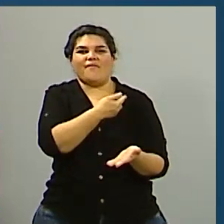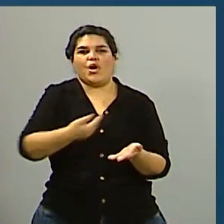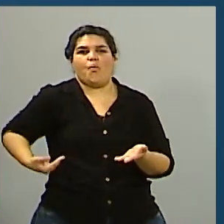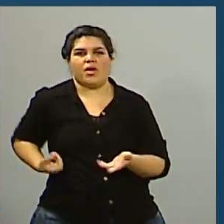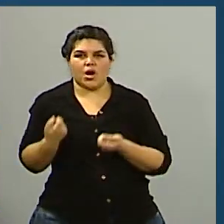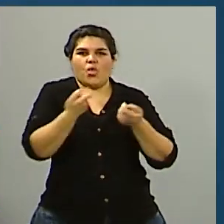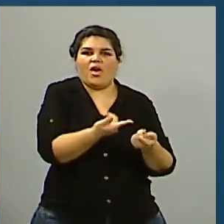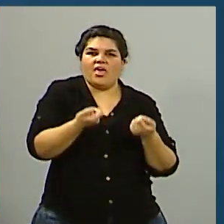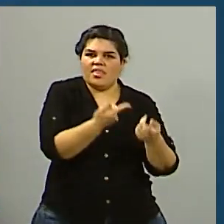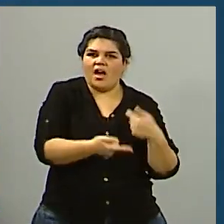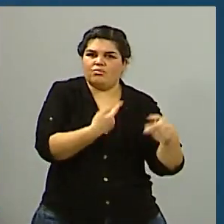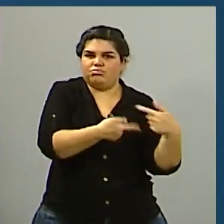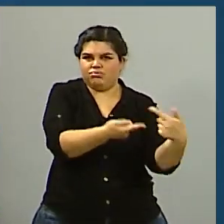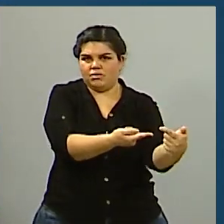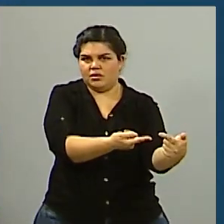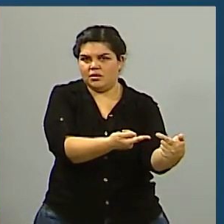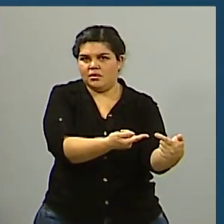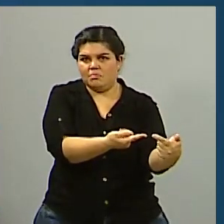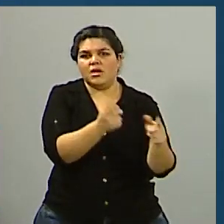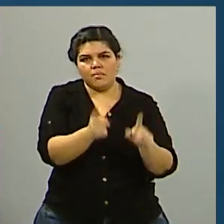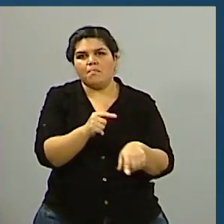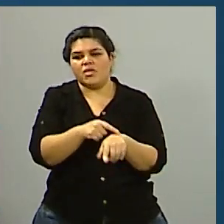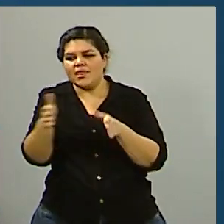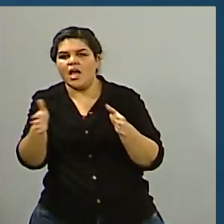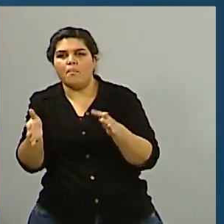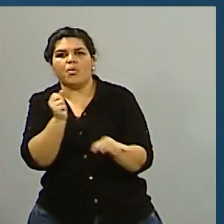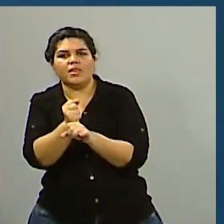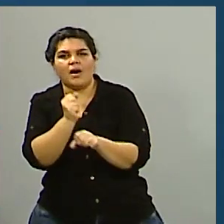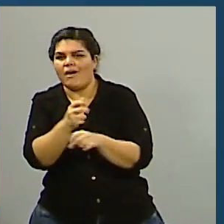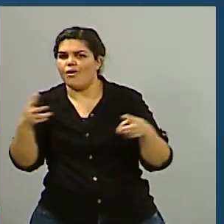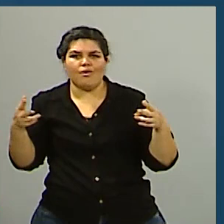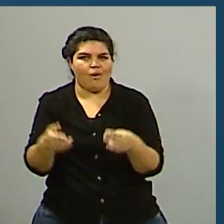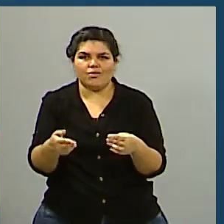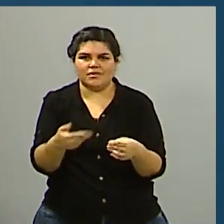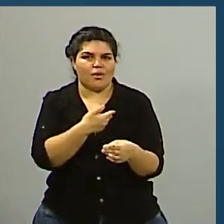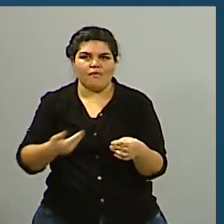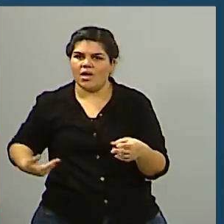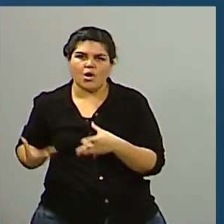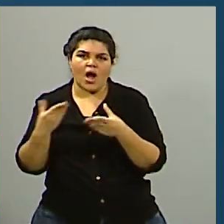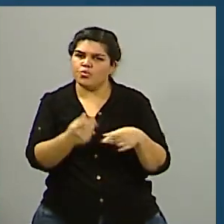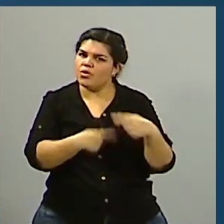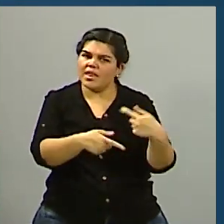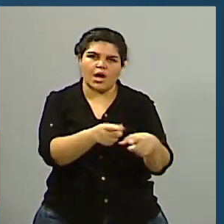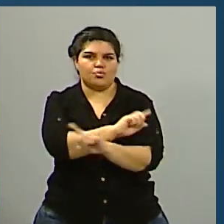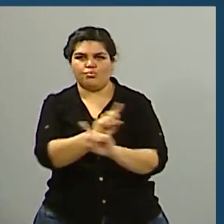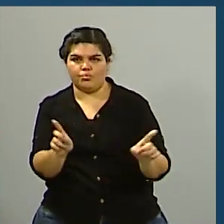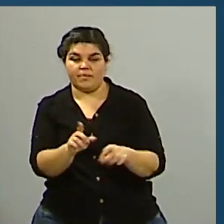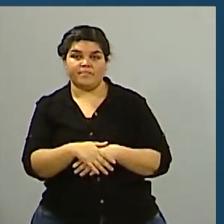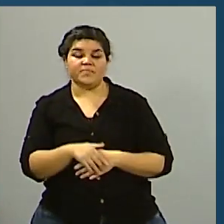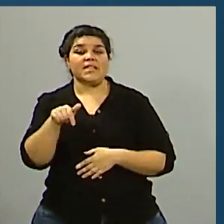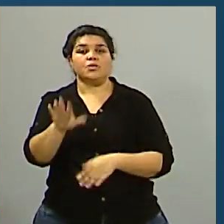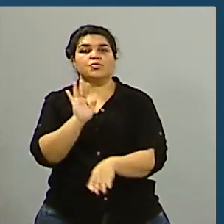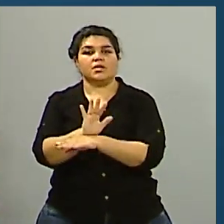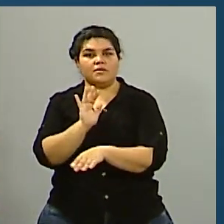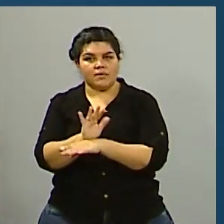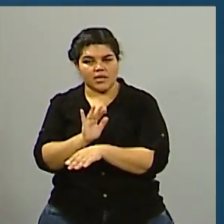ahora no tenemos una novedad al respecto, que eso así sea, pero aquí estamos hablando de seguir manteniendo un alto déficit fiscal